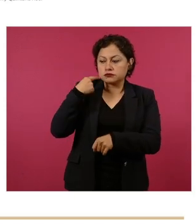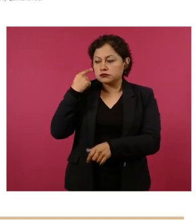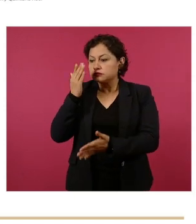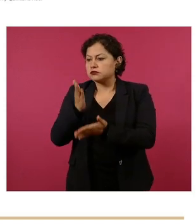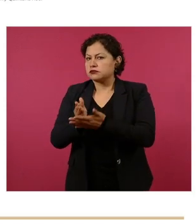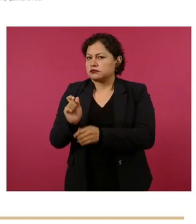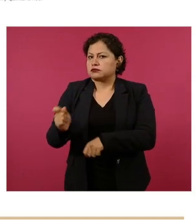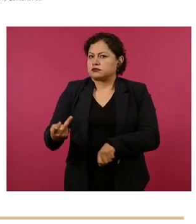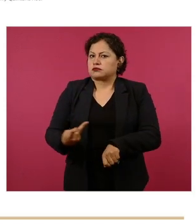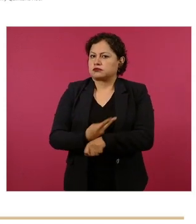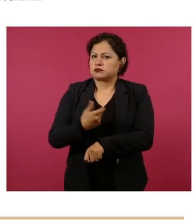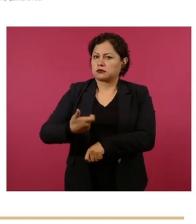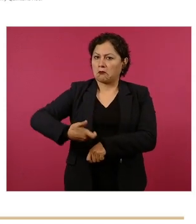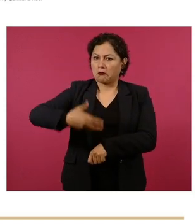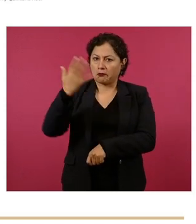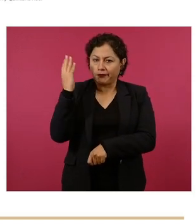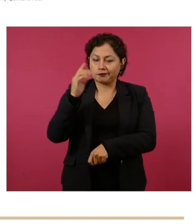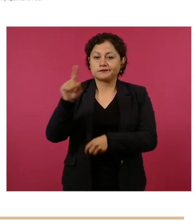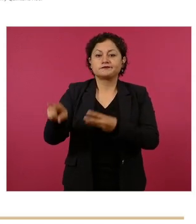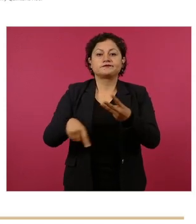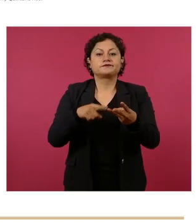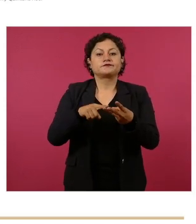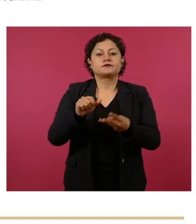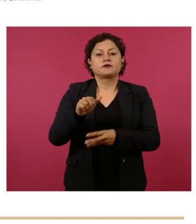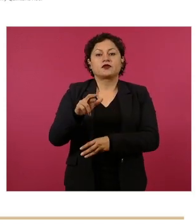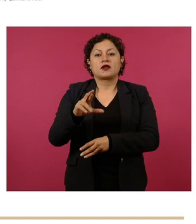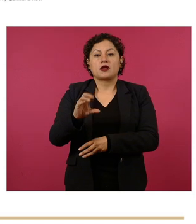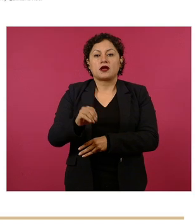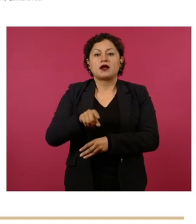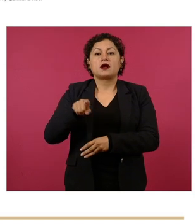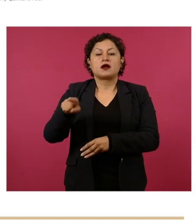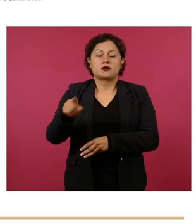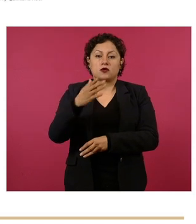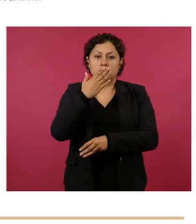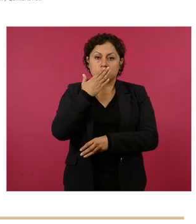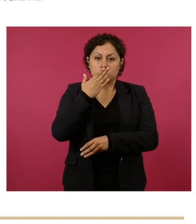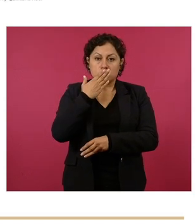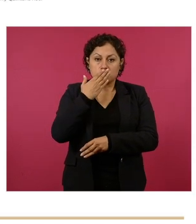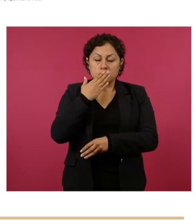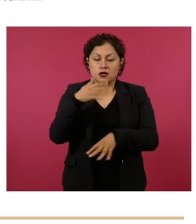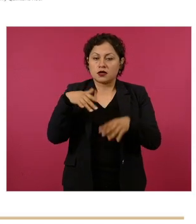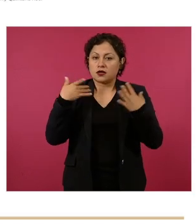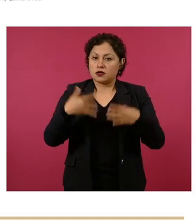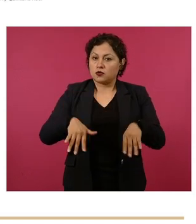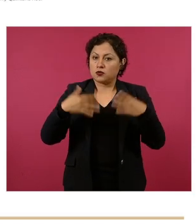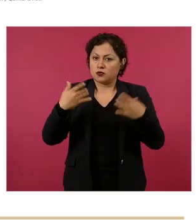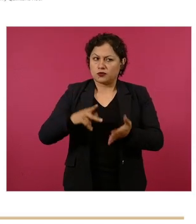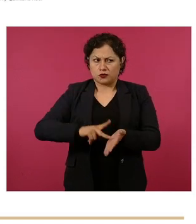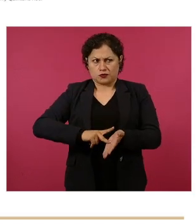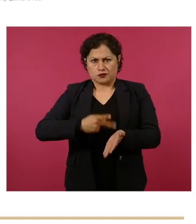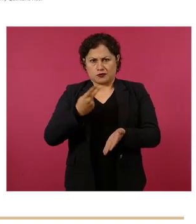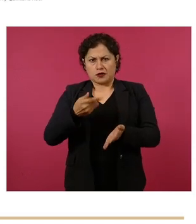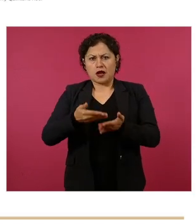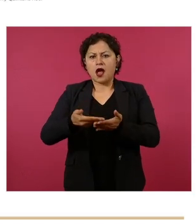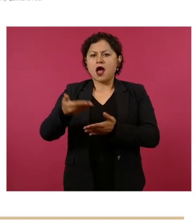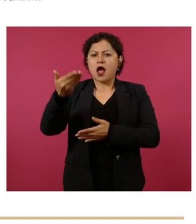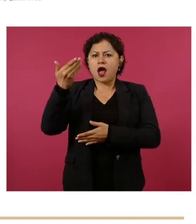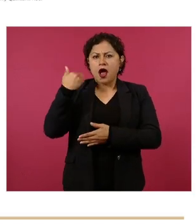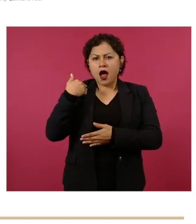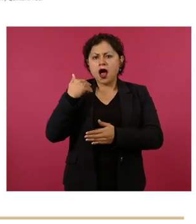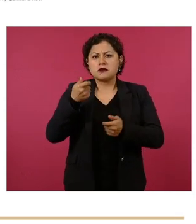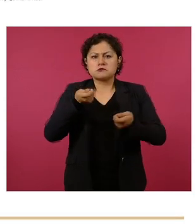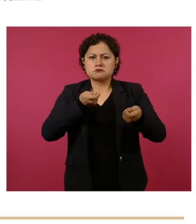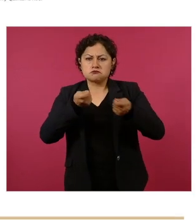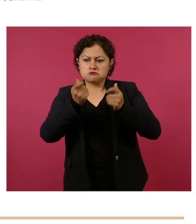los precios. Y Arco en Guaymas, Sonora, como que empieza a aparecer una vez más Guaymas. Ya se habían mejorado los precios ahí en